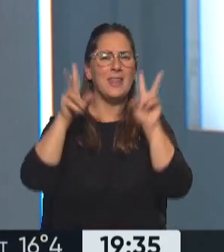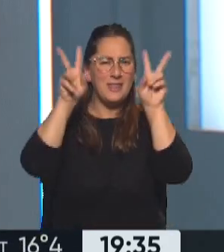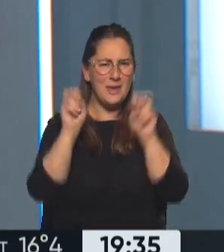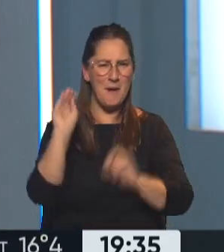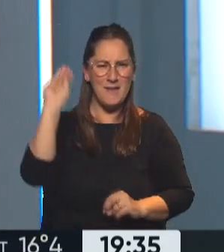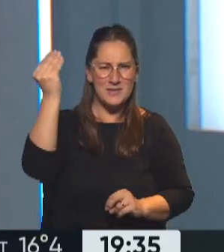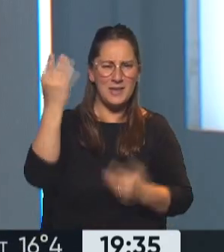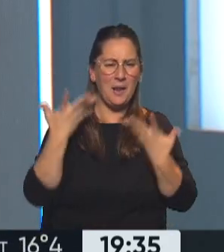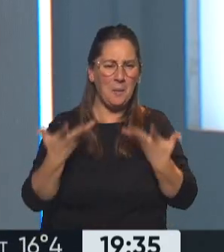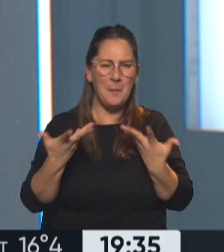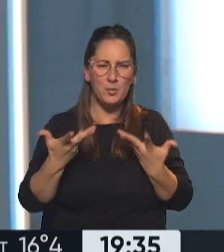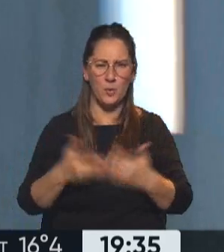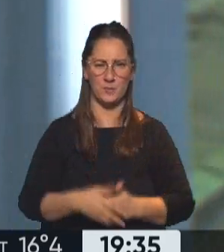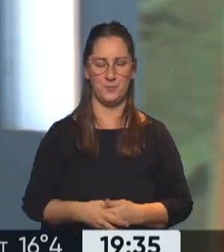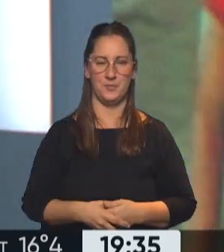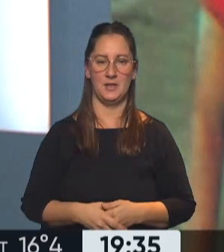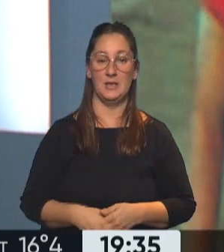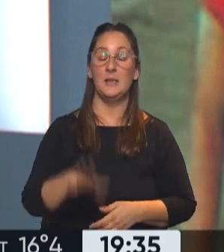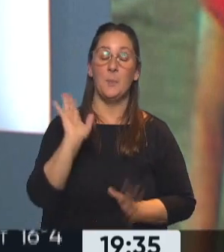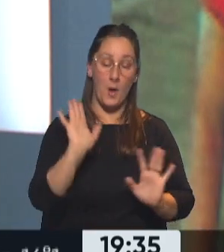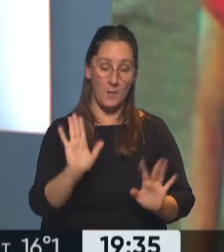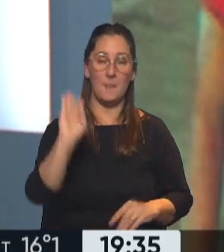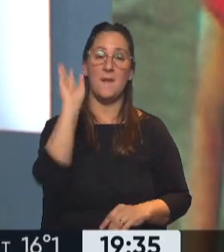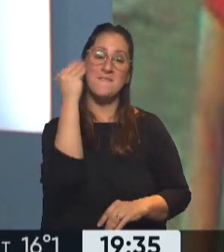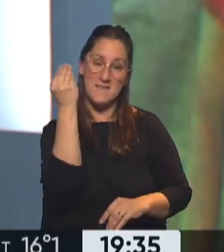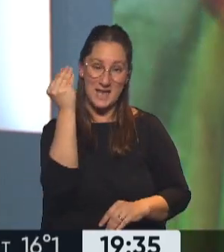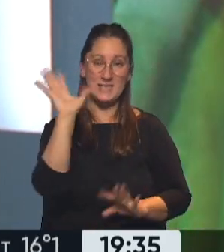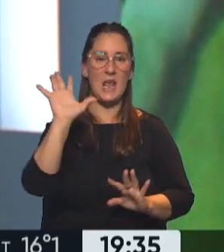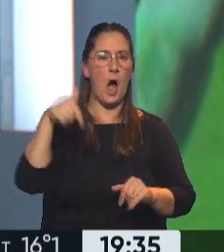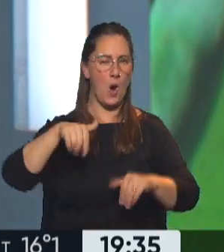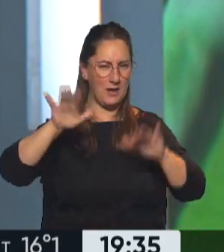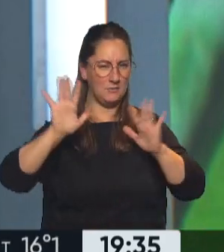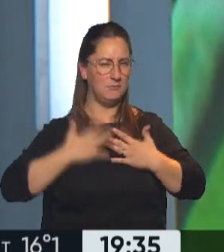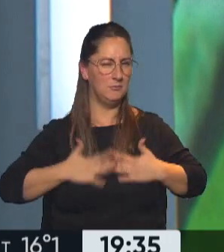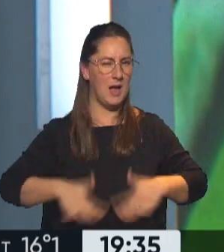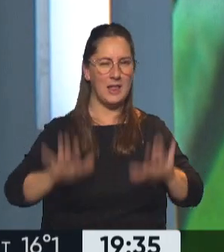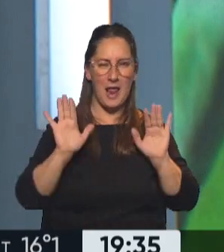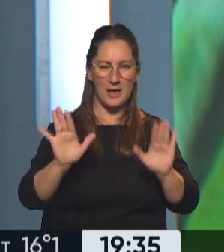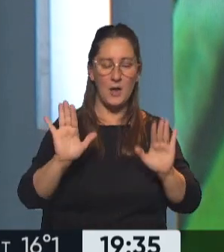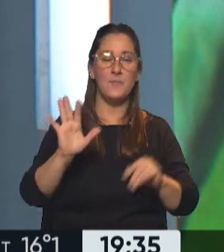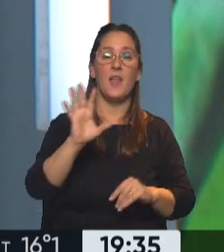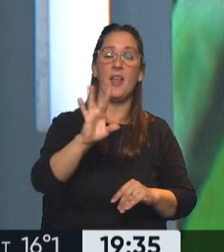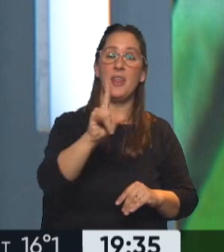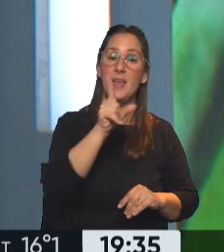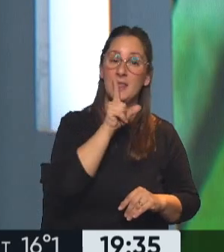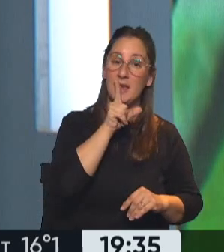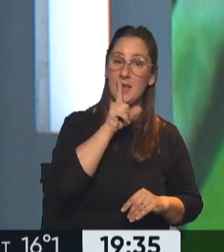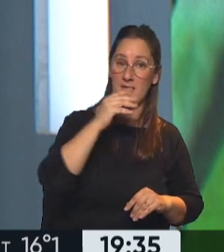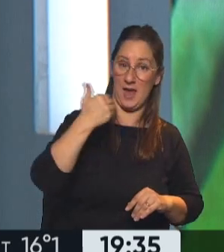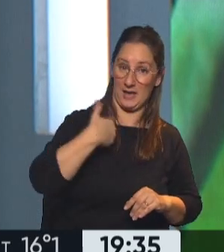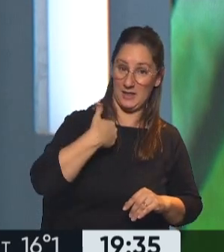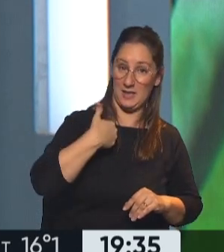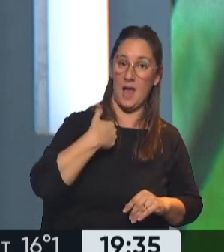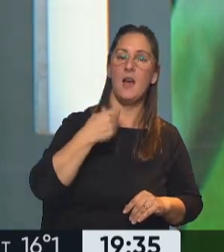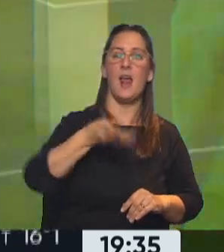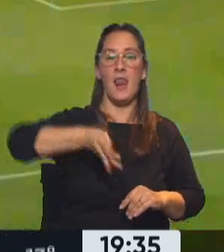pasó? Sí. Bueno, Brasil, dentro de los decibeles que está bajando justamente el técnico argentino, Neymar lo subió, porque